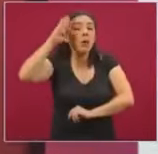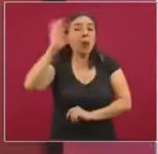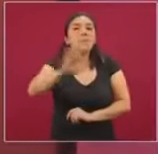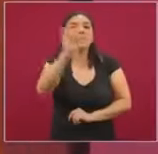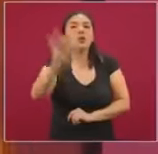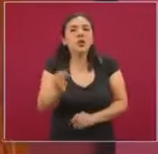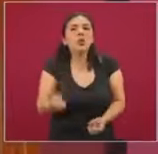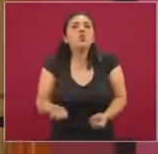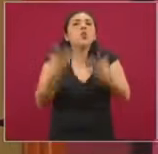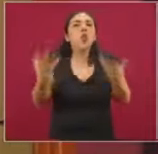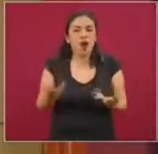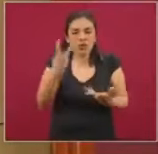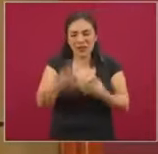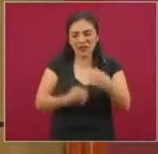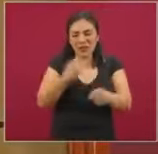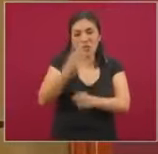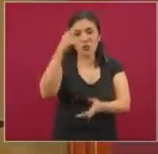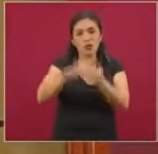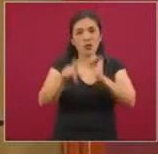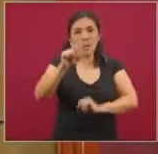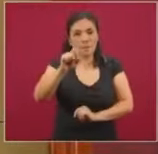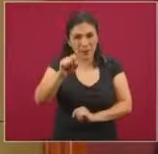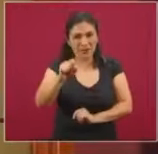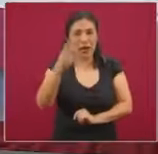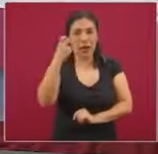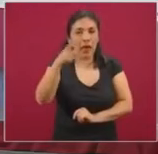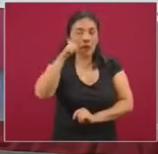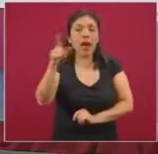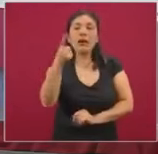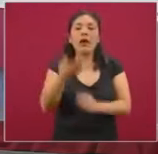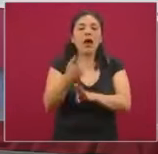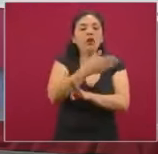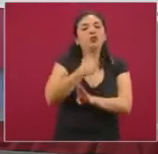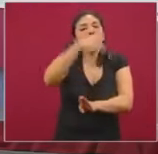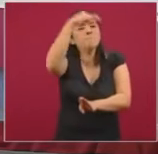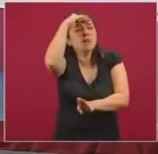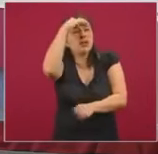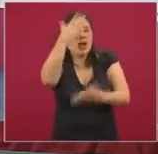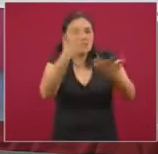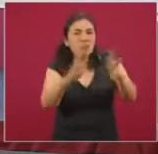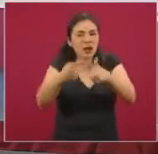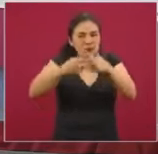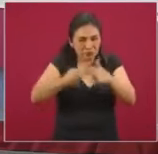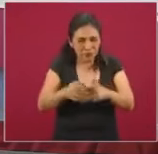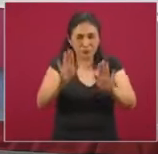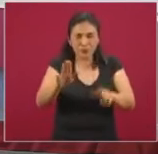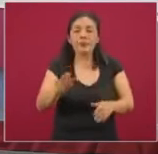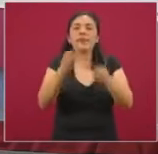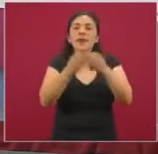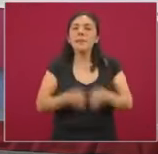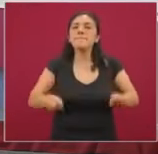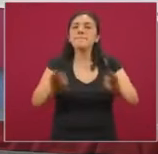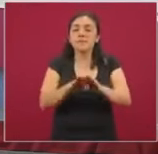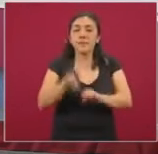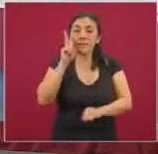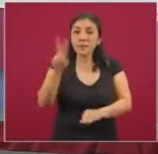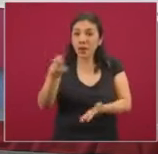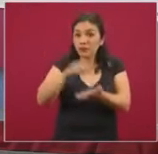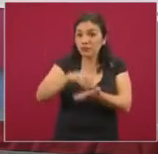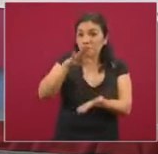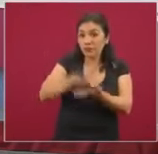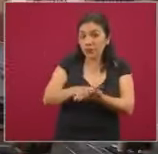incremento que se observó este año 2020 con lo que se hubiera esperado? Y una nota que hacemos de manera muy importante en el registro,